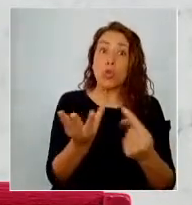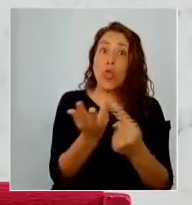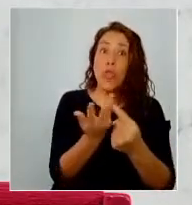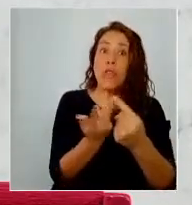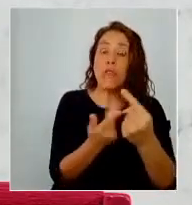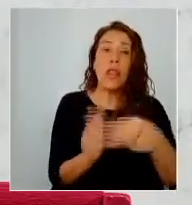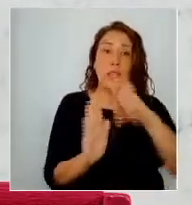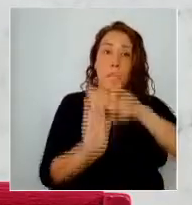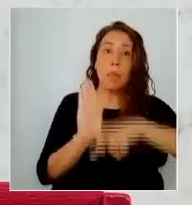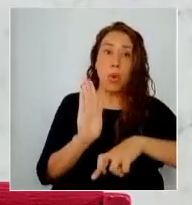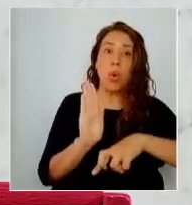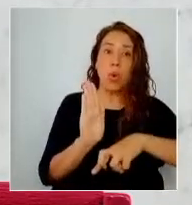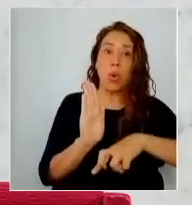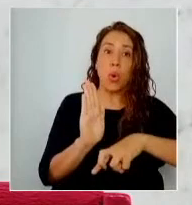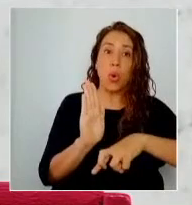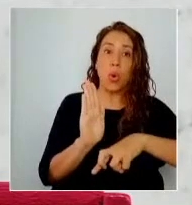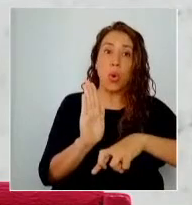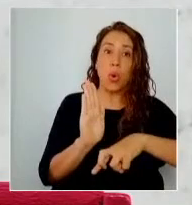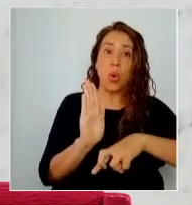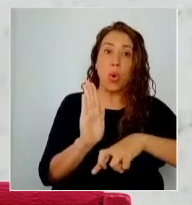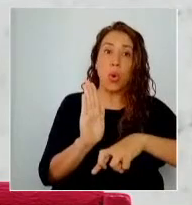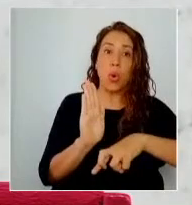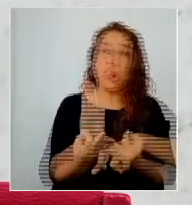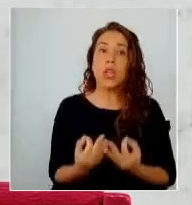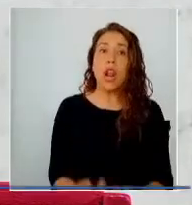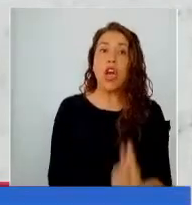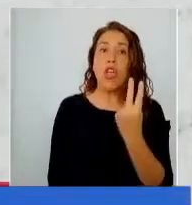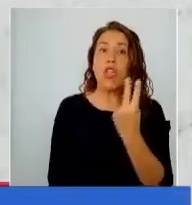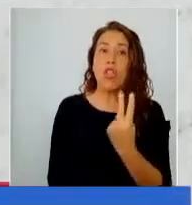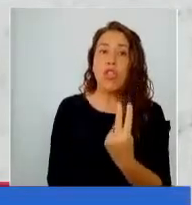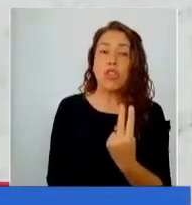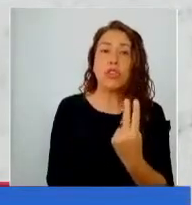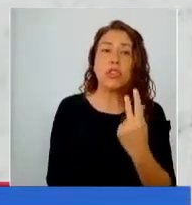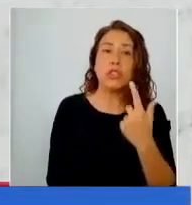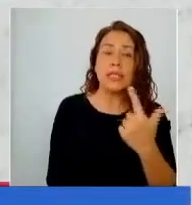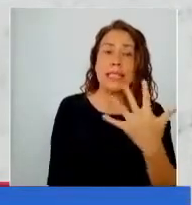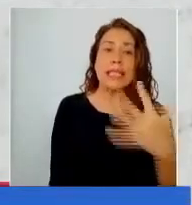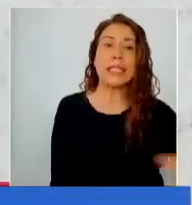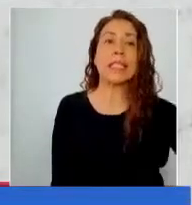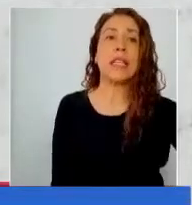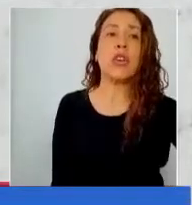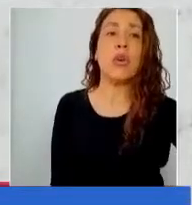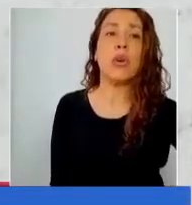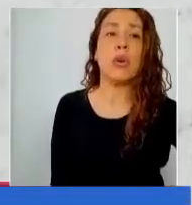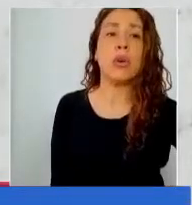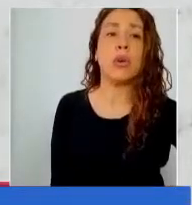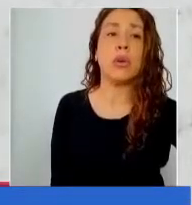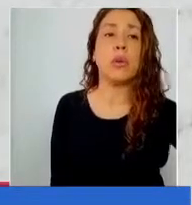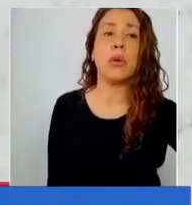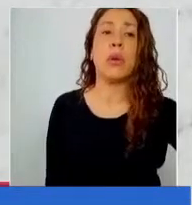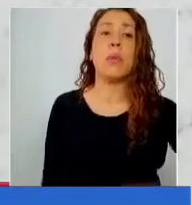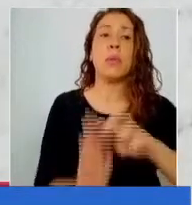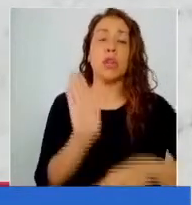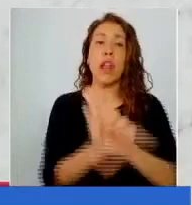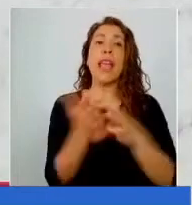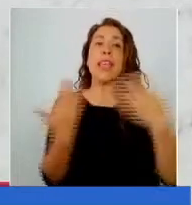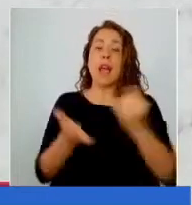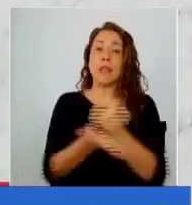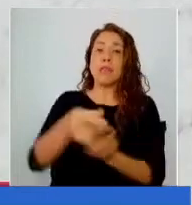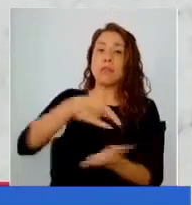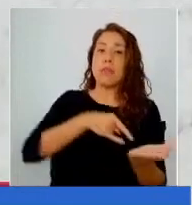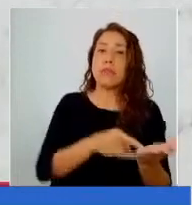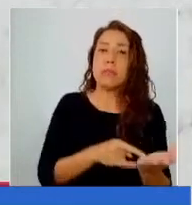en total ingresaron 275 proyectos de ley se despacharon 214